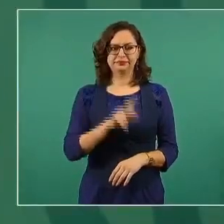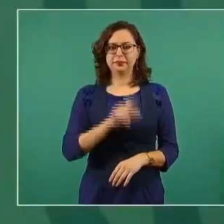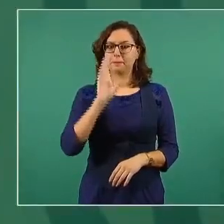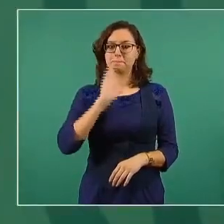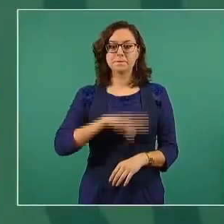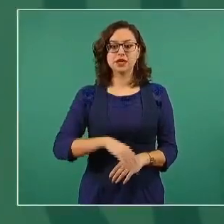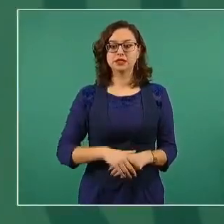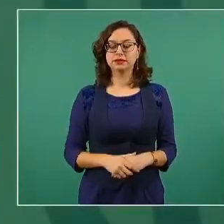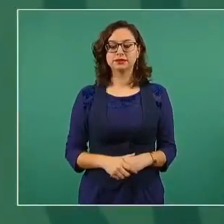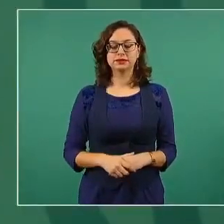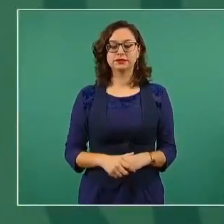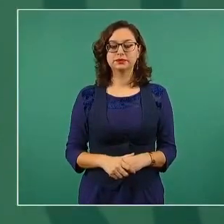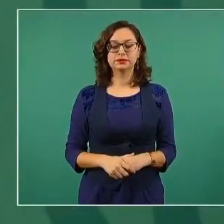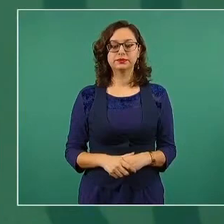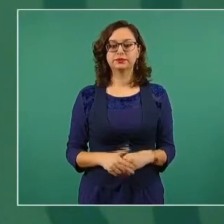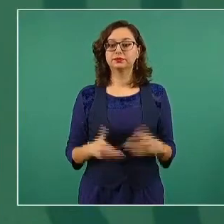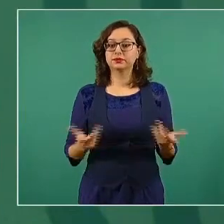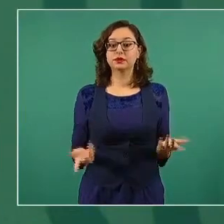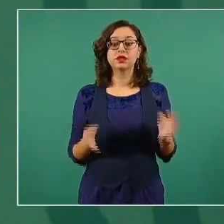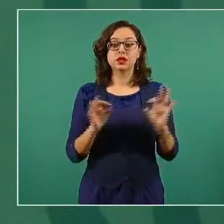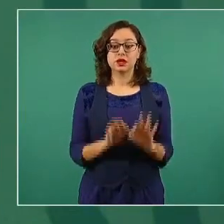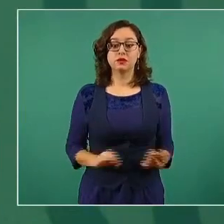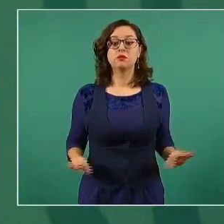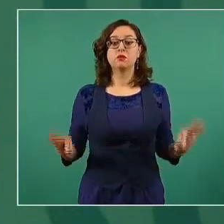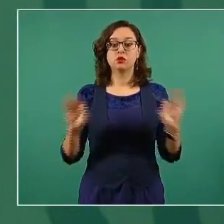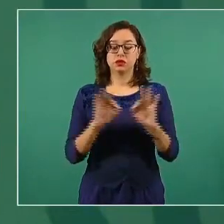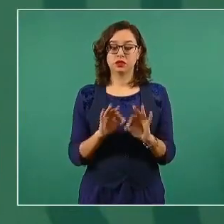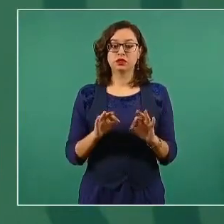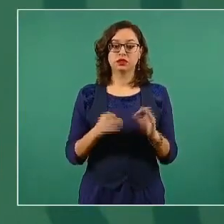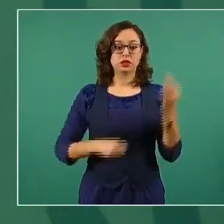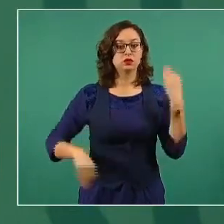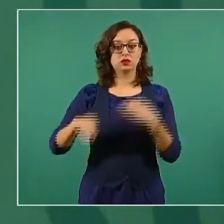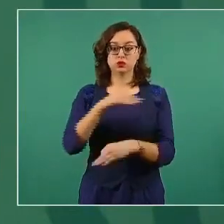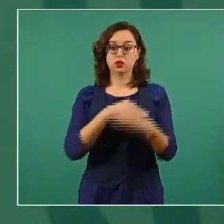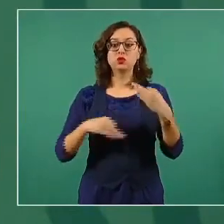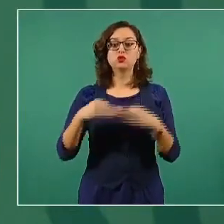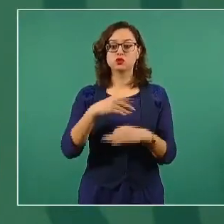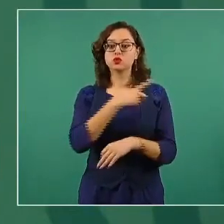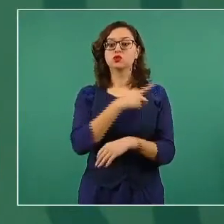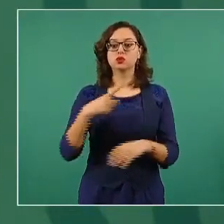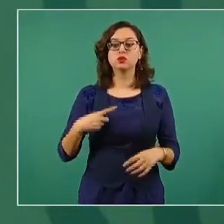Entonces, que haya libertad para todos,